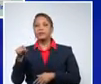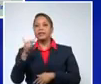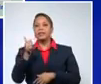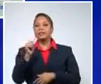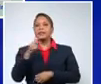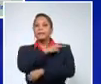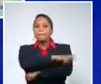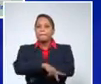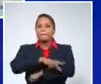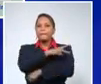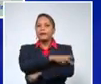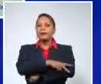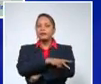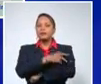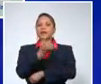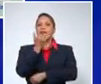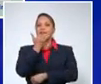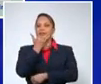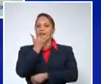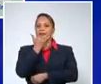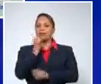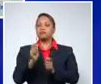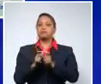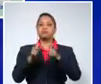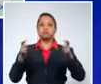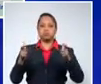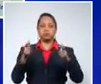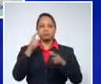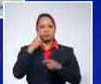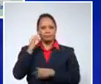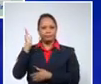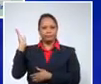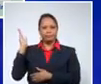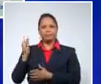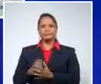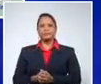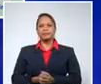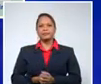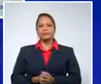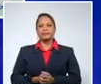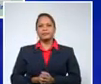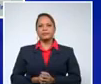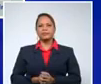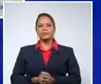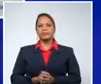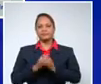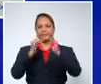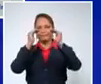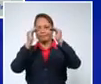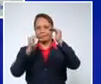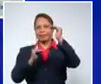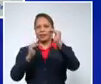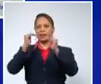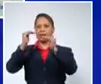mayor reporte del mundo. Ahí lo tienen. En las estadísticas de